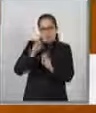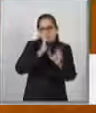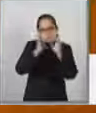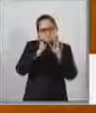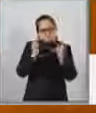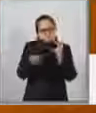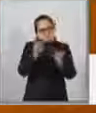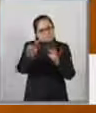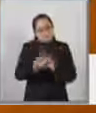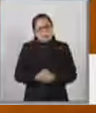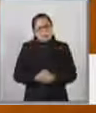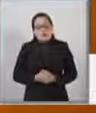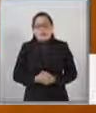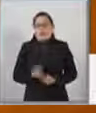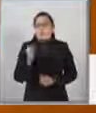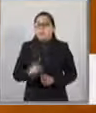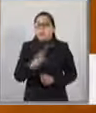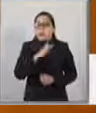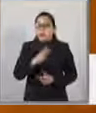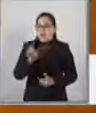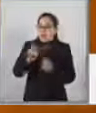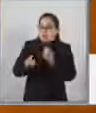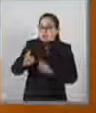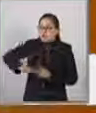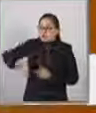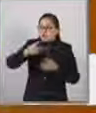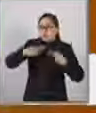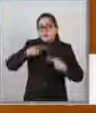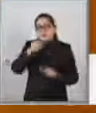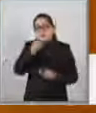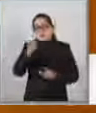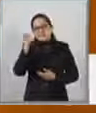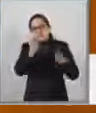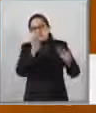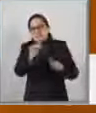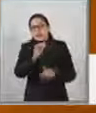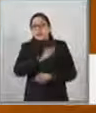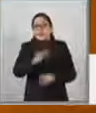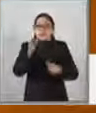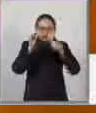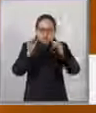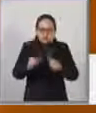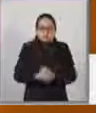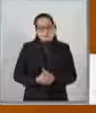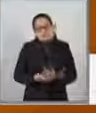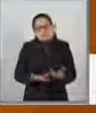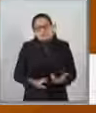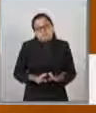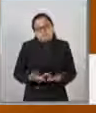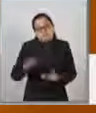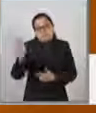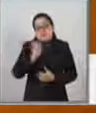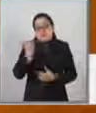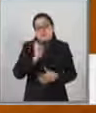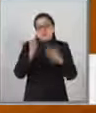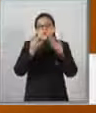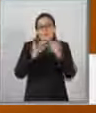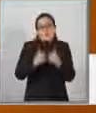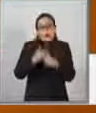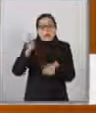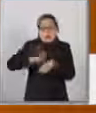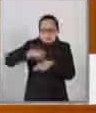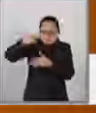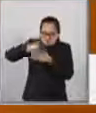porque también de eso hubo algunos señalamientos de la sociedad civil, escuchados. Tal vez no hubo un